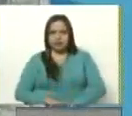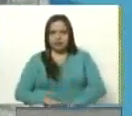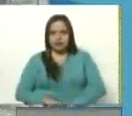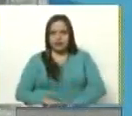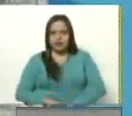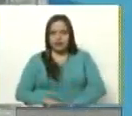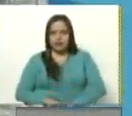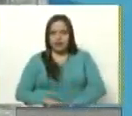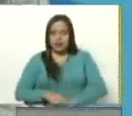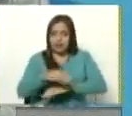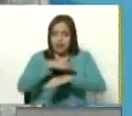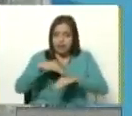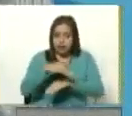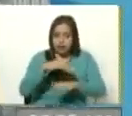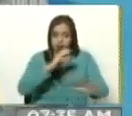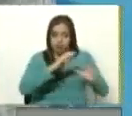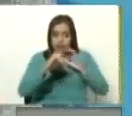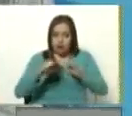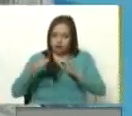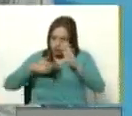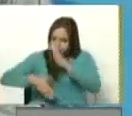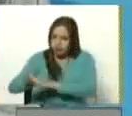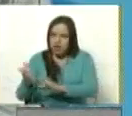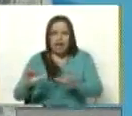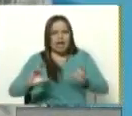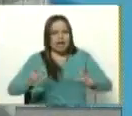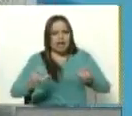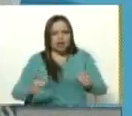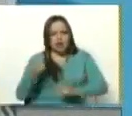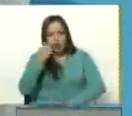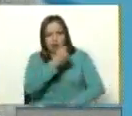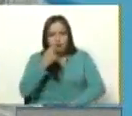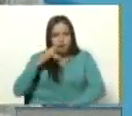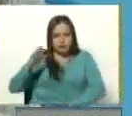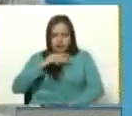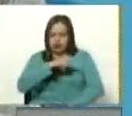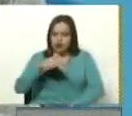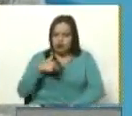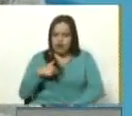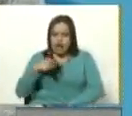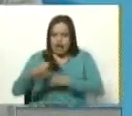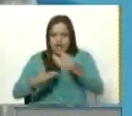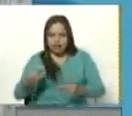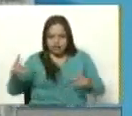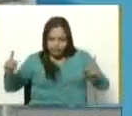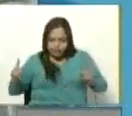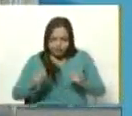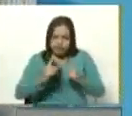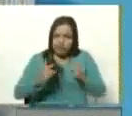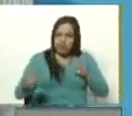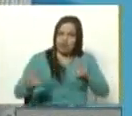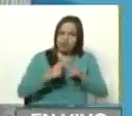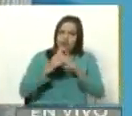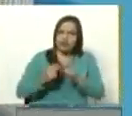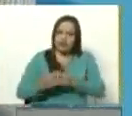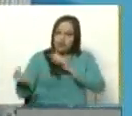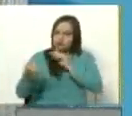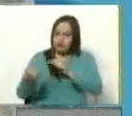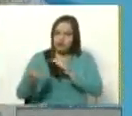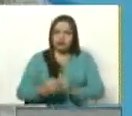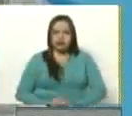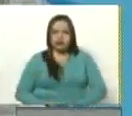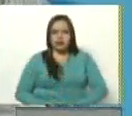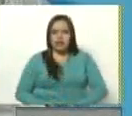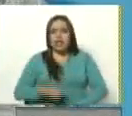estuvo en Perola y se comprometió de alguna otra manera con nosotros a recibirnos y conversar sobre ese encuentro y también